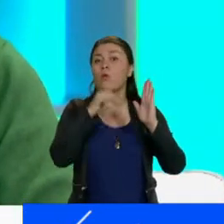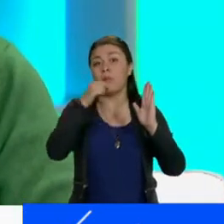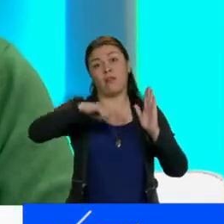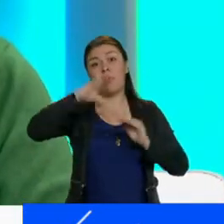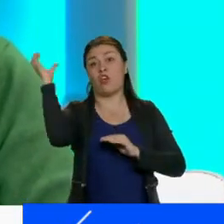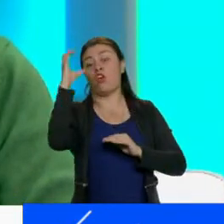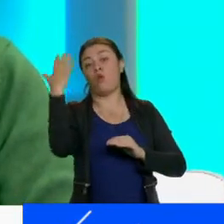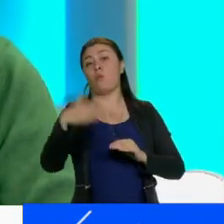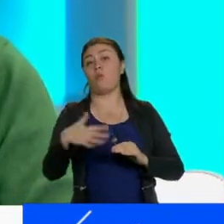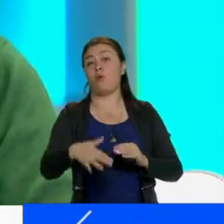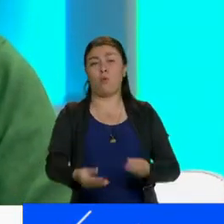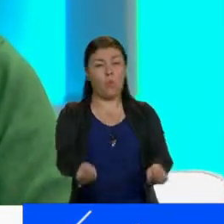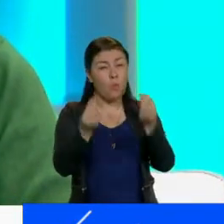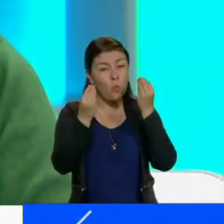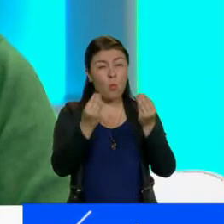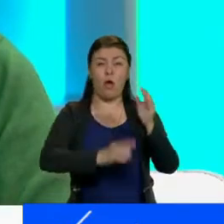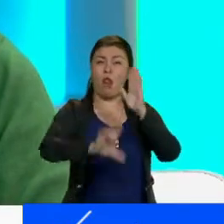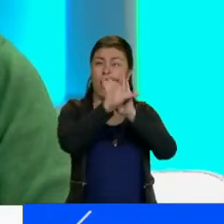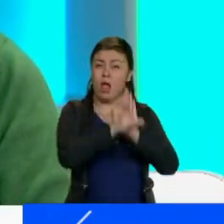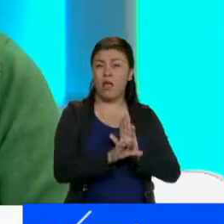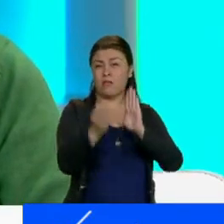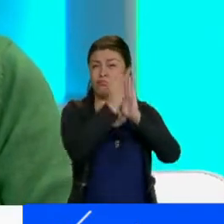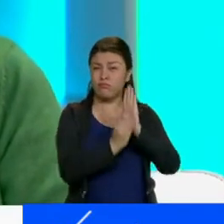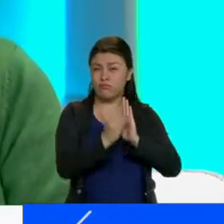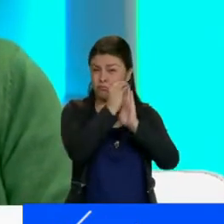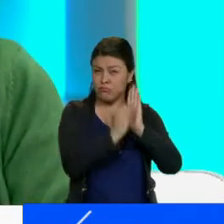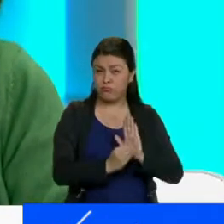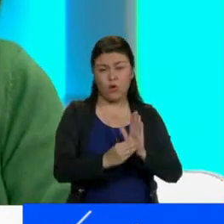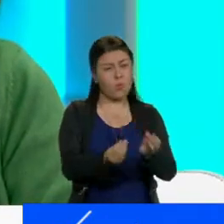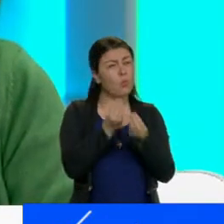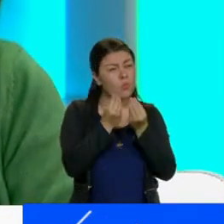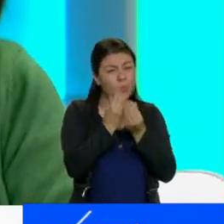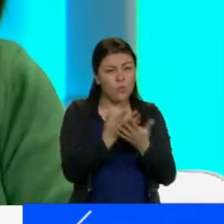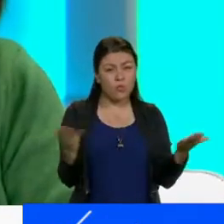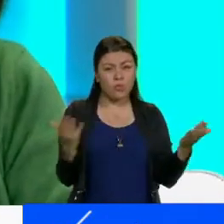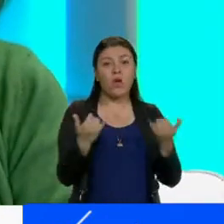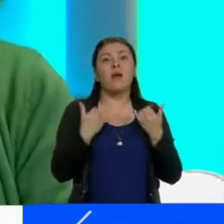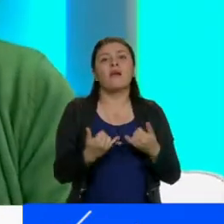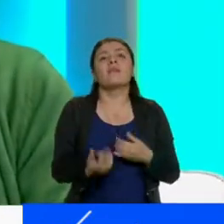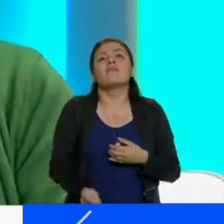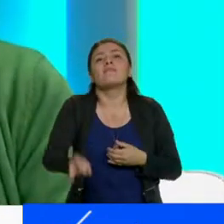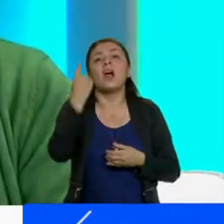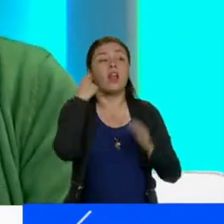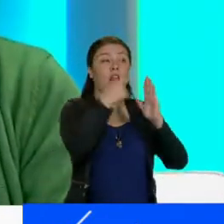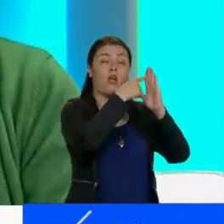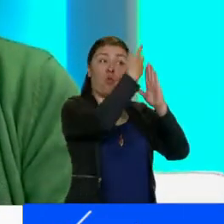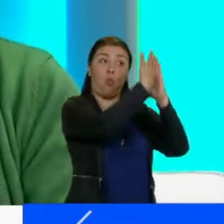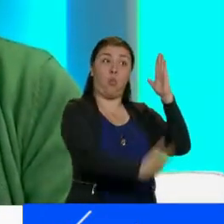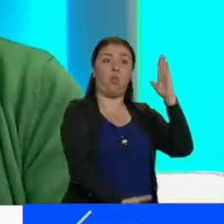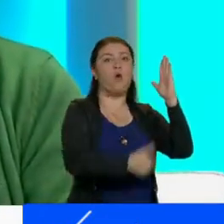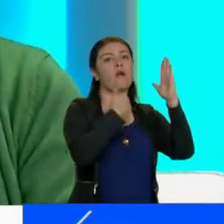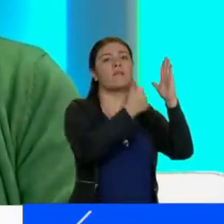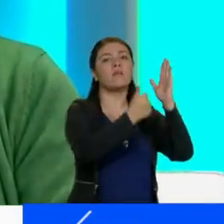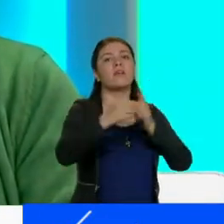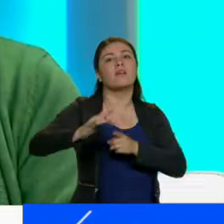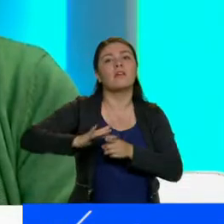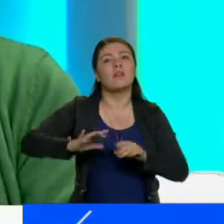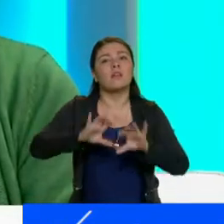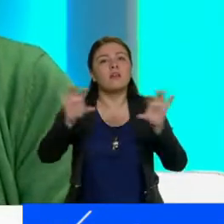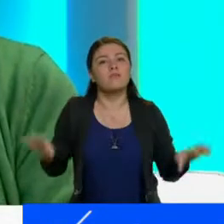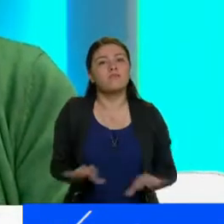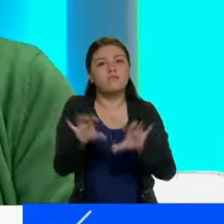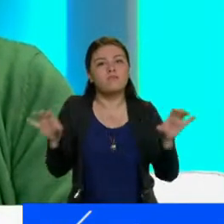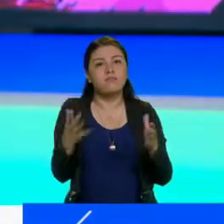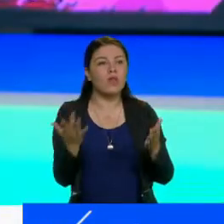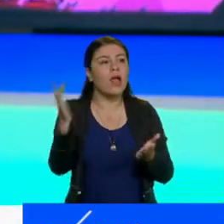sus instrumentos de política pública y legislativos, y creo que el paso que hay que dar es en la implementación de las acciones ya en el